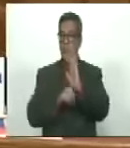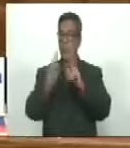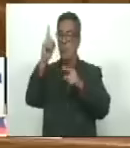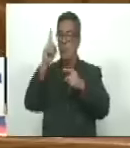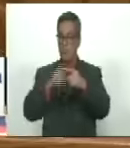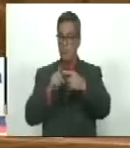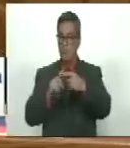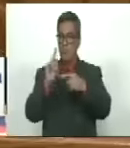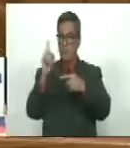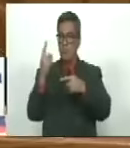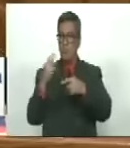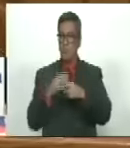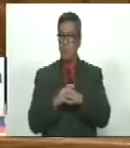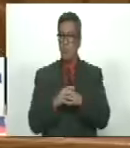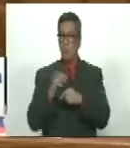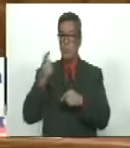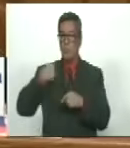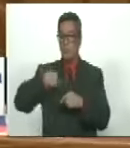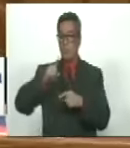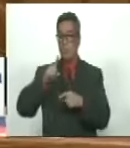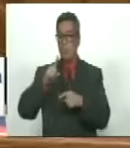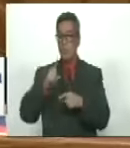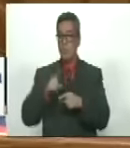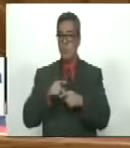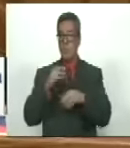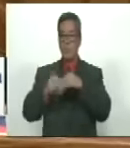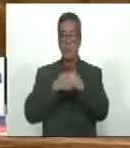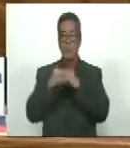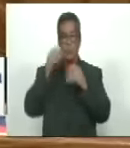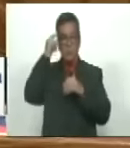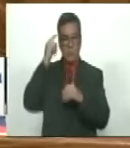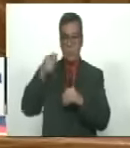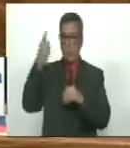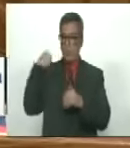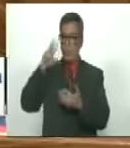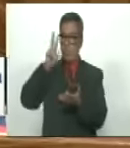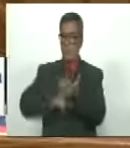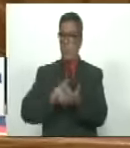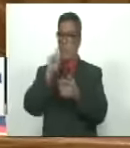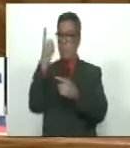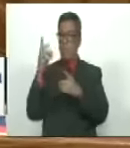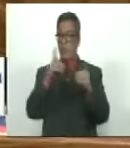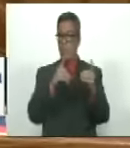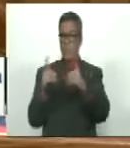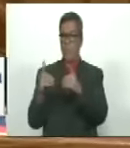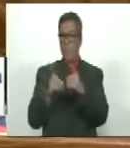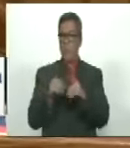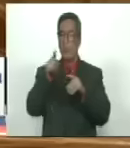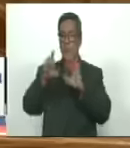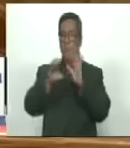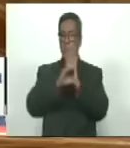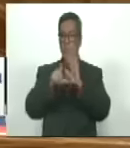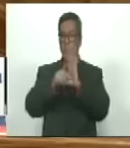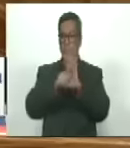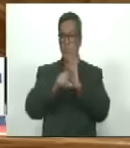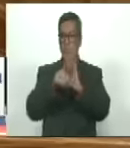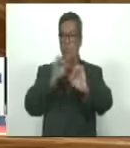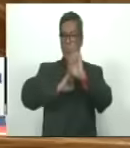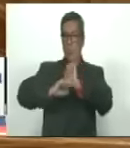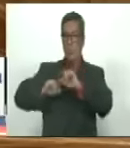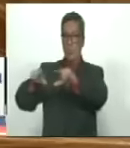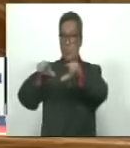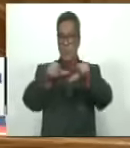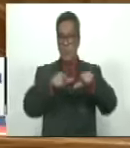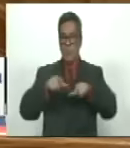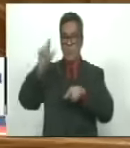primero, que tiene que ver y que fue el acto que se hizo el día de ayer en aprobar en primera discusión esta ley orgánica para la defensa de la